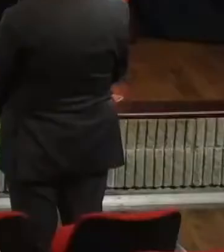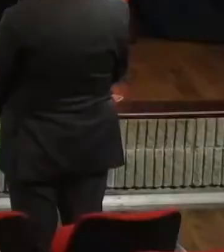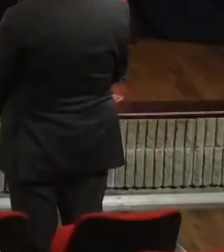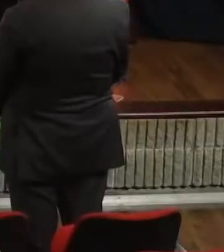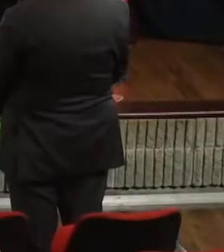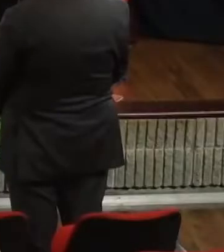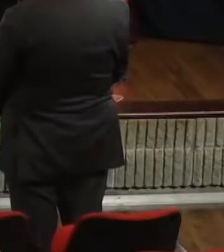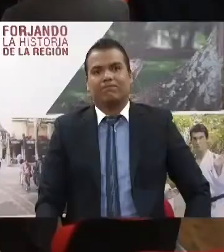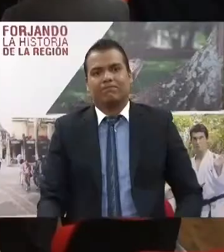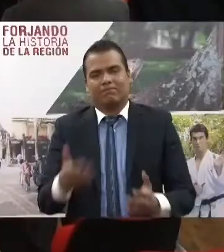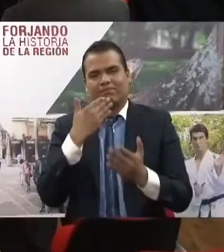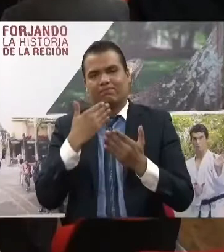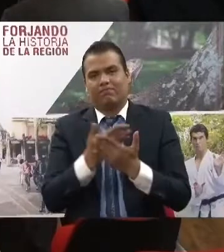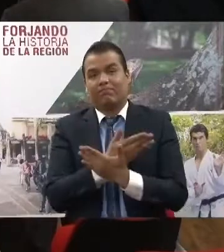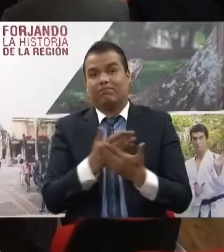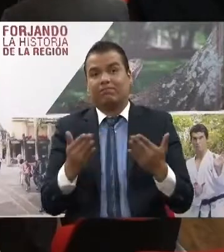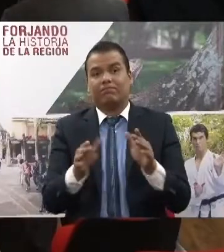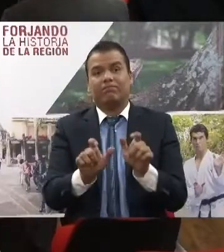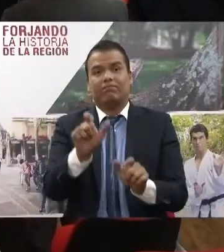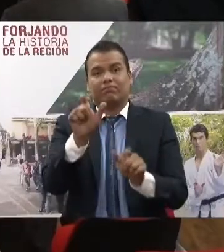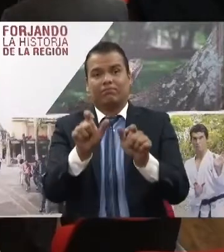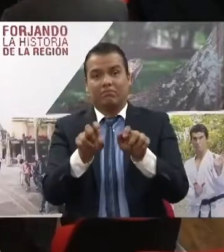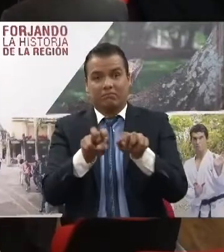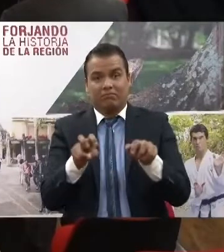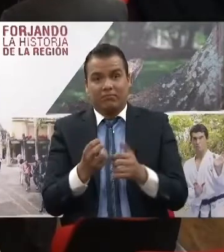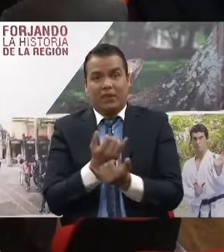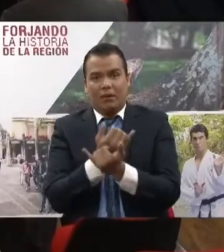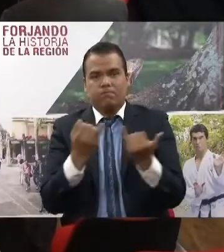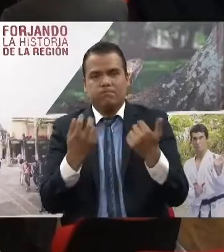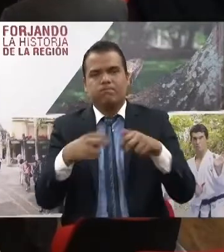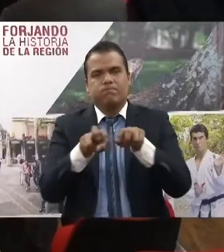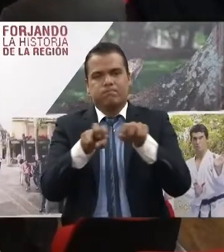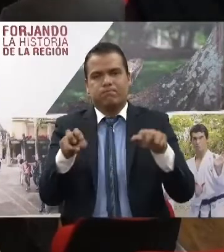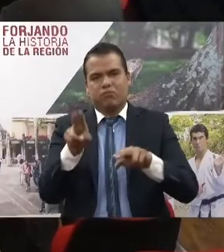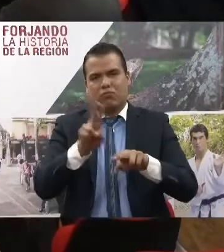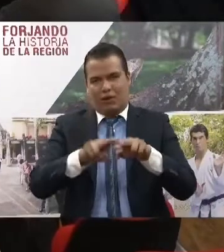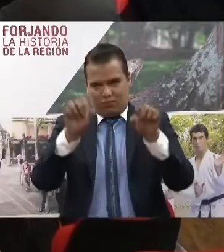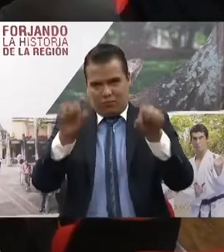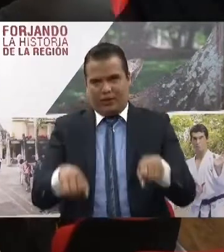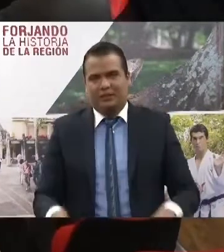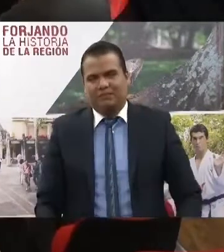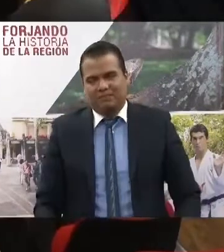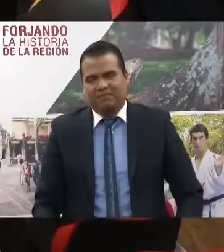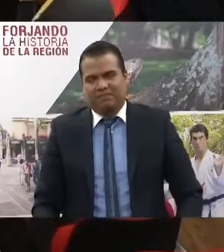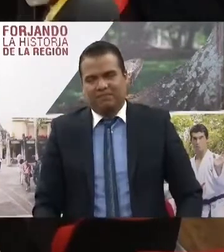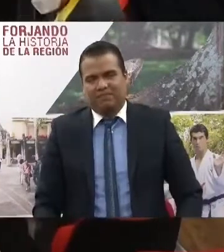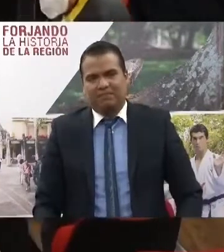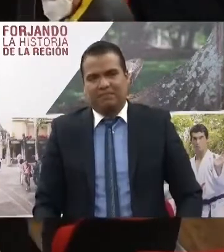Muchísimas gracias. Quienes nos acompañan en el auditorio pueden tomar asiento.